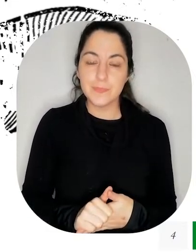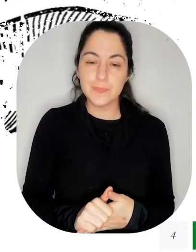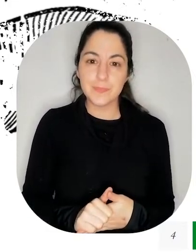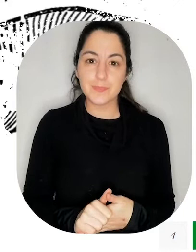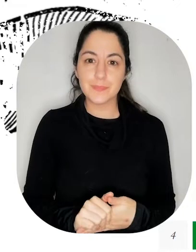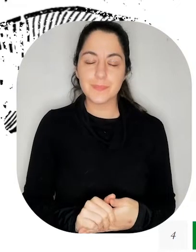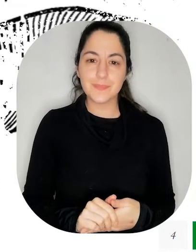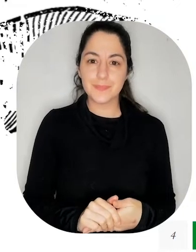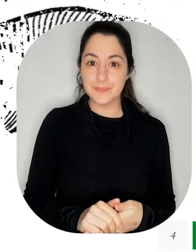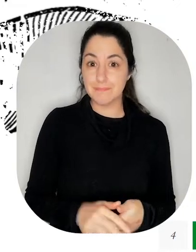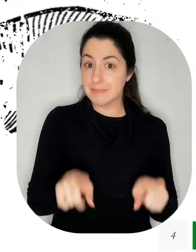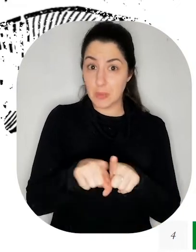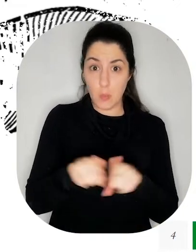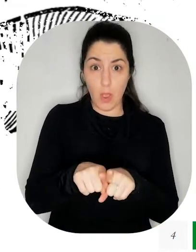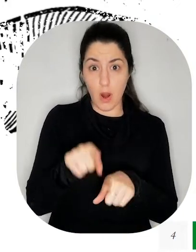cargado en proteínas.